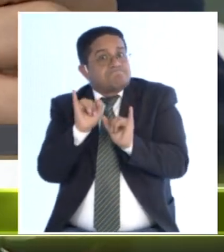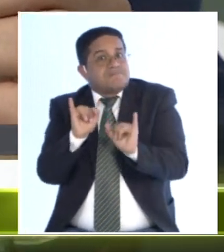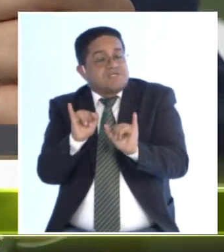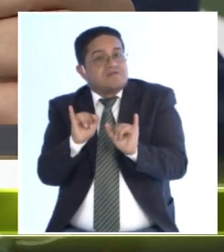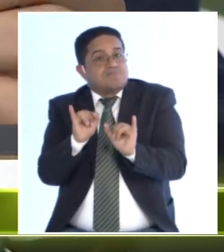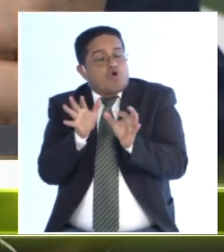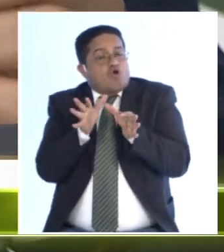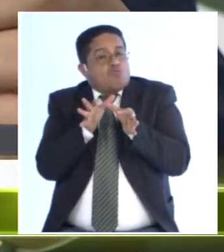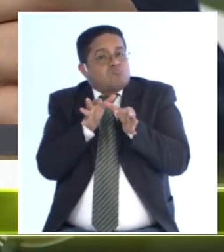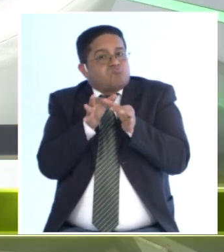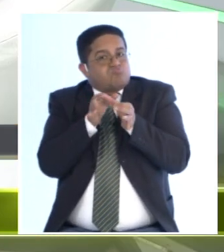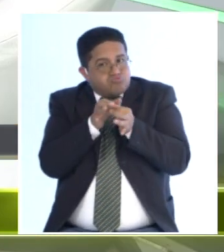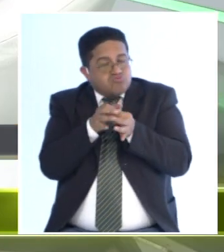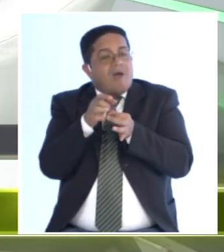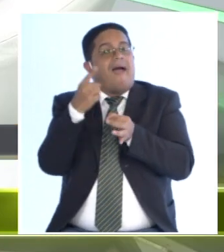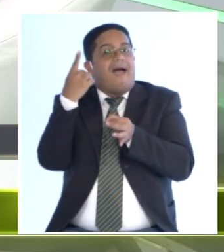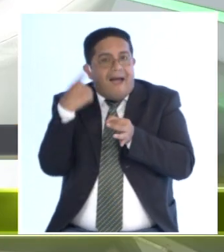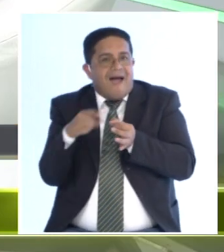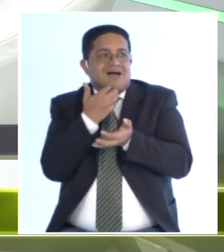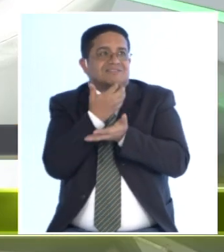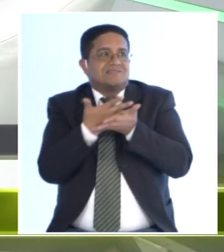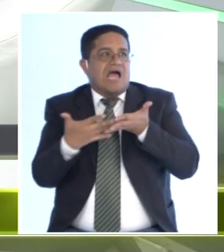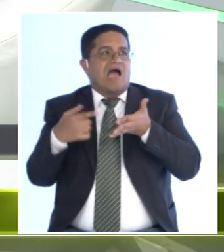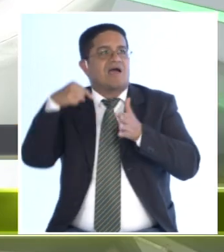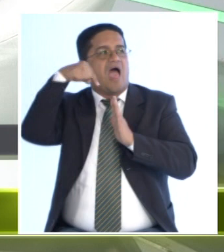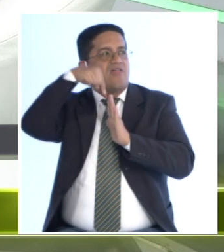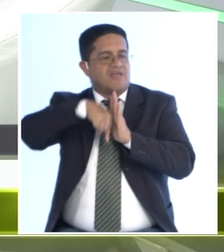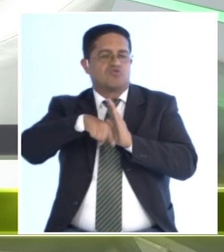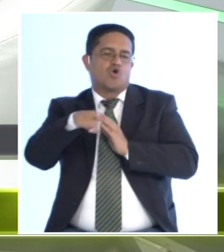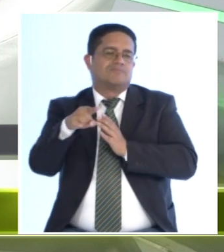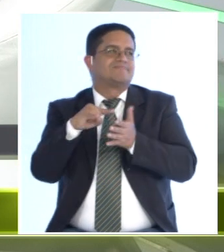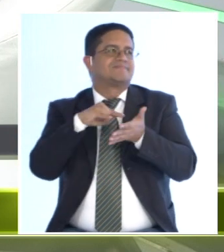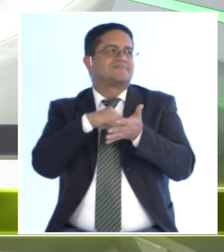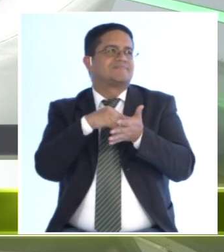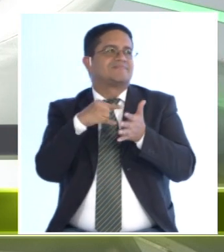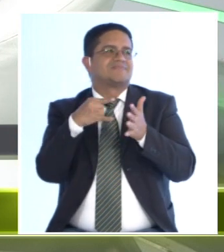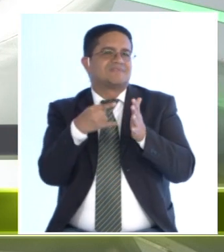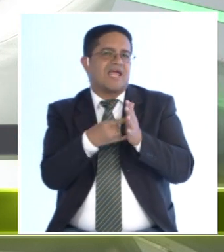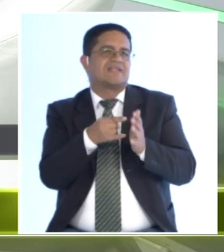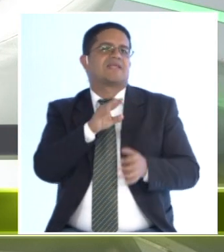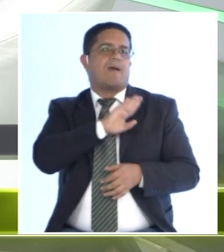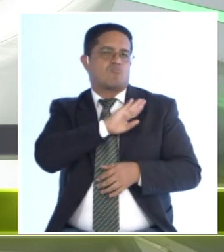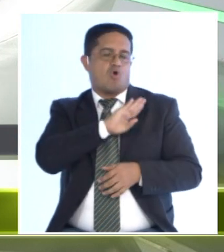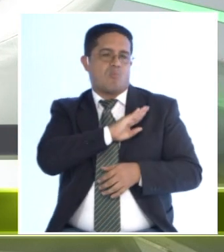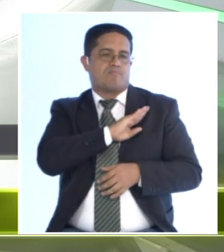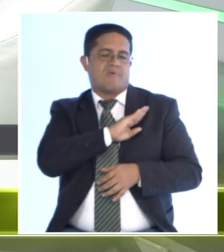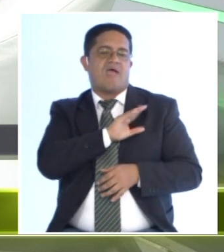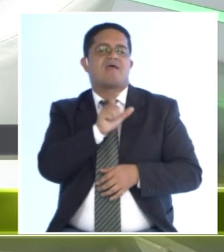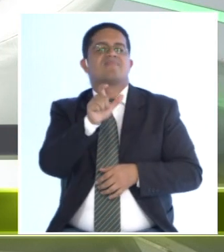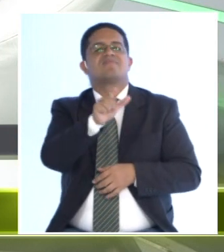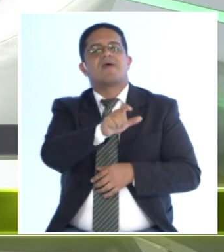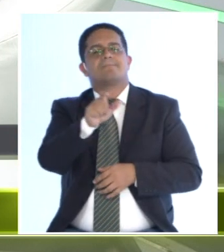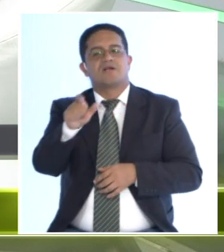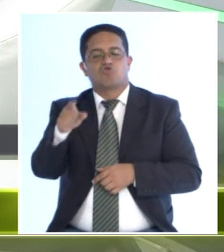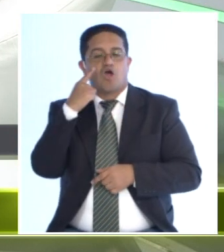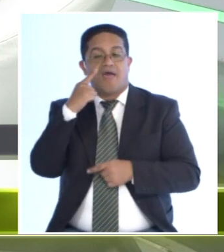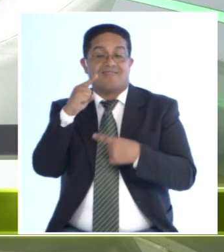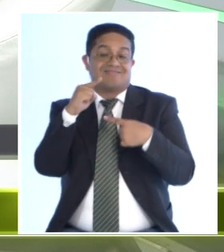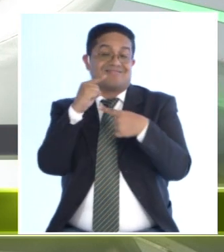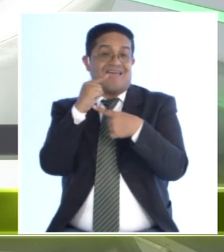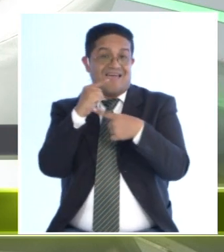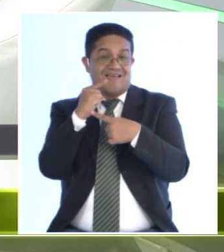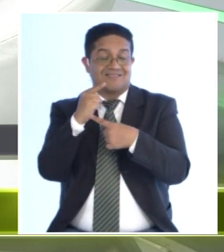trate de llegar sangre. ¿Ok? Estas son técnicas que nosotros realizamos en pacientes cuando la cabeza del